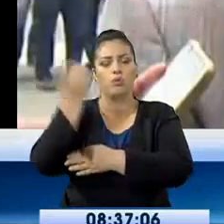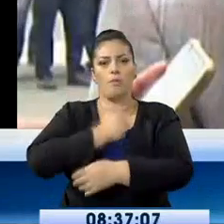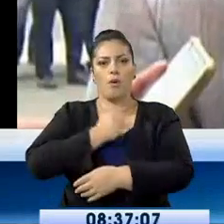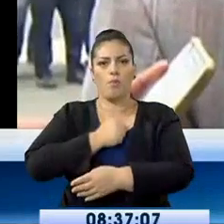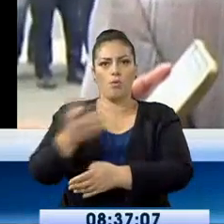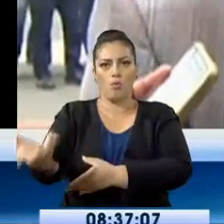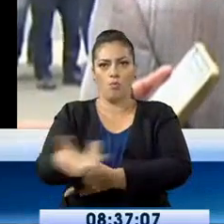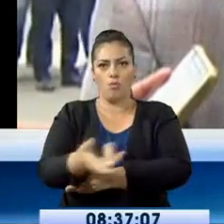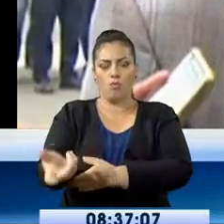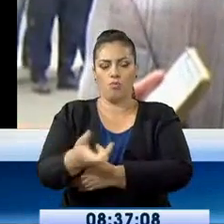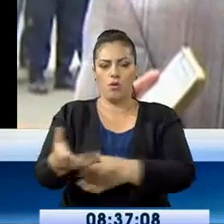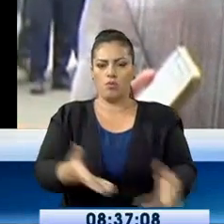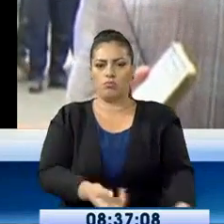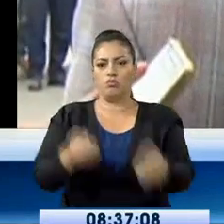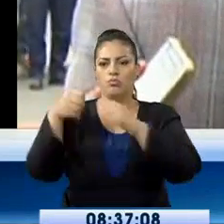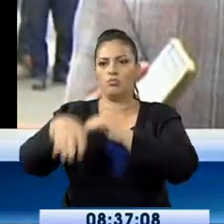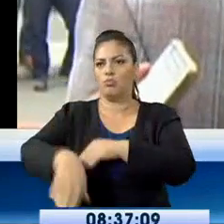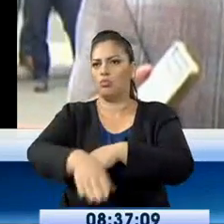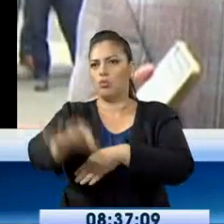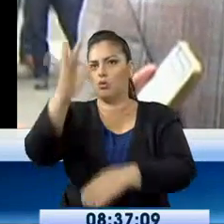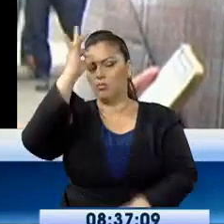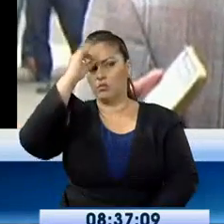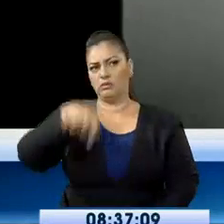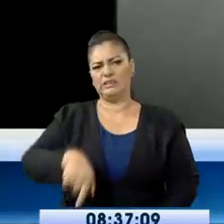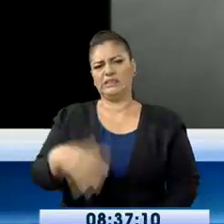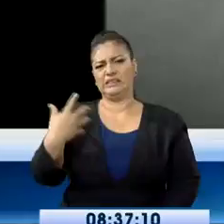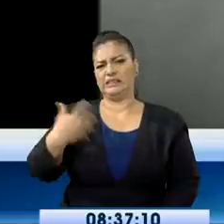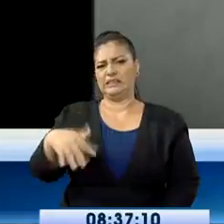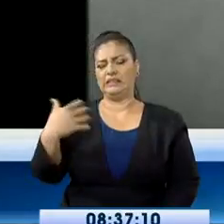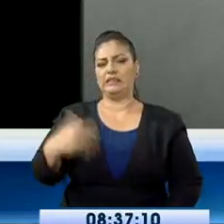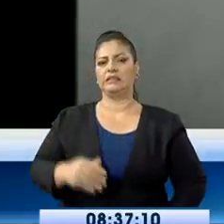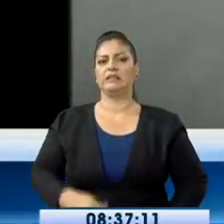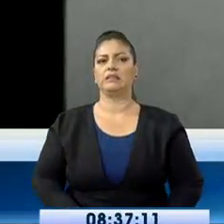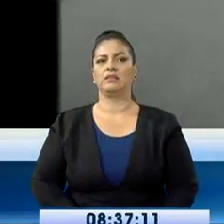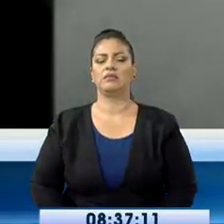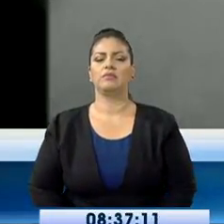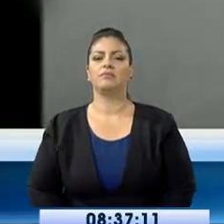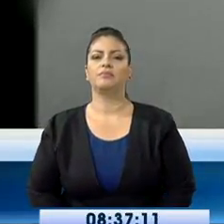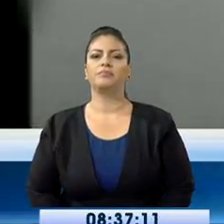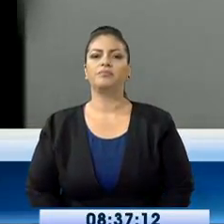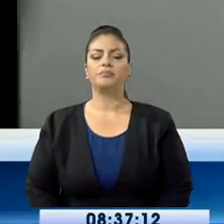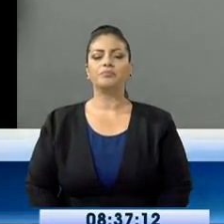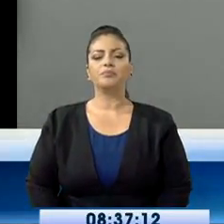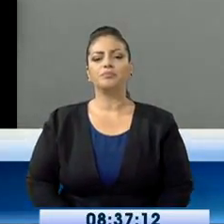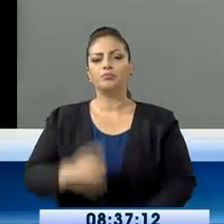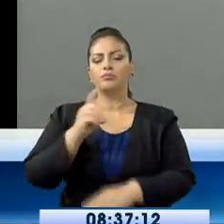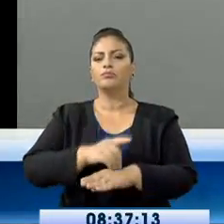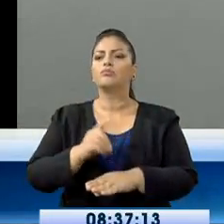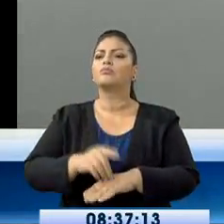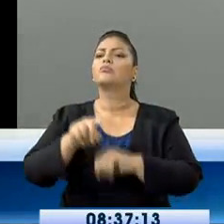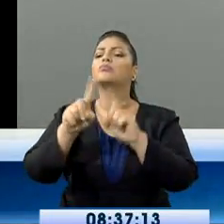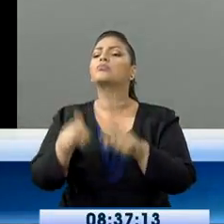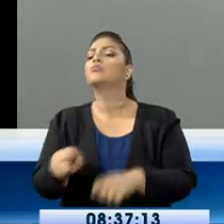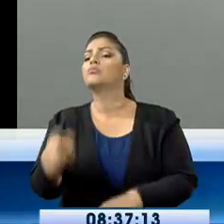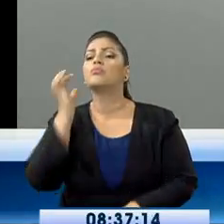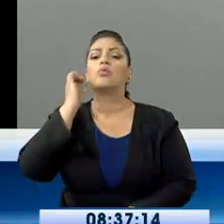estado de salud es poco crítico. Hasta el momento el diagnóstico de los médicos manifiesta que no es